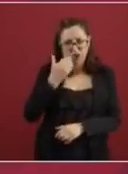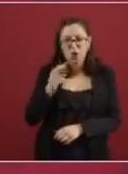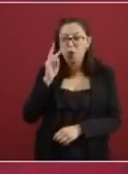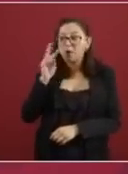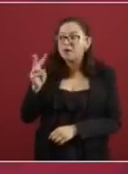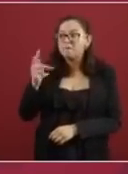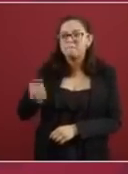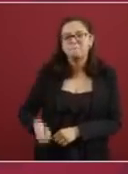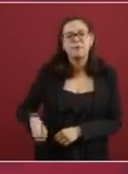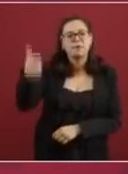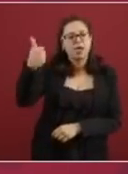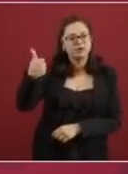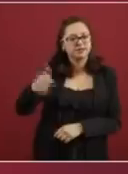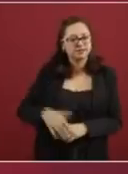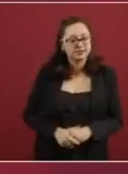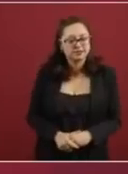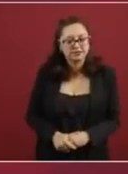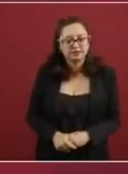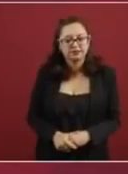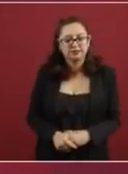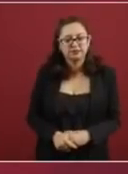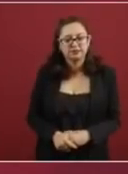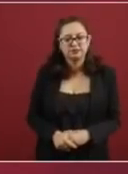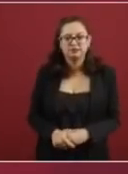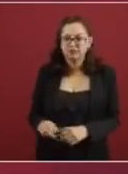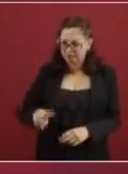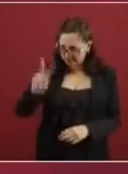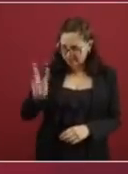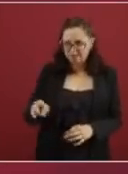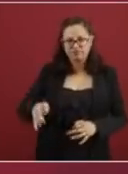por primera vez en urnas